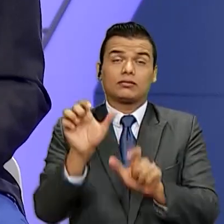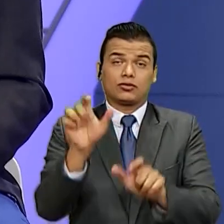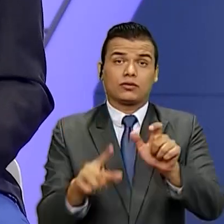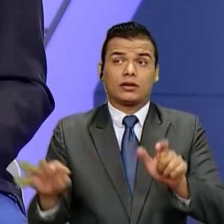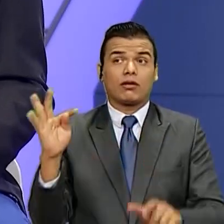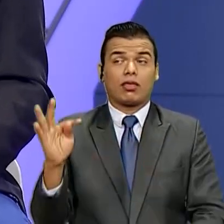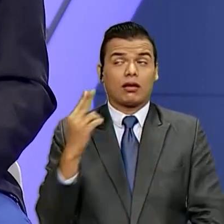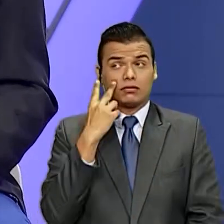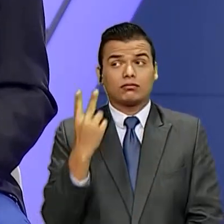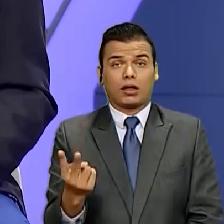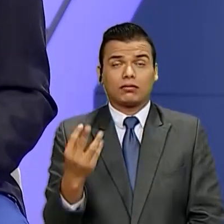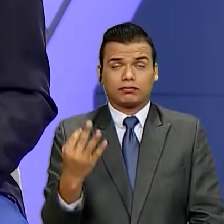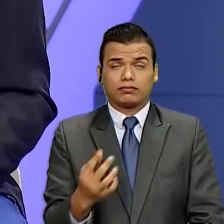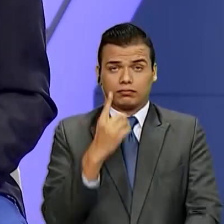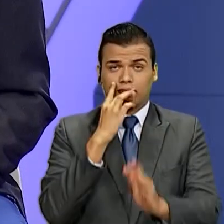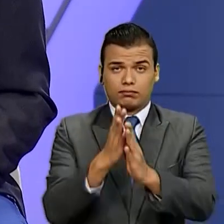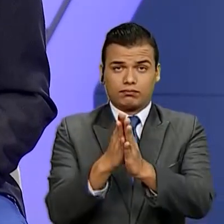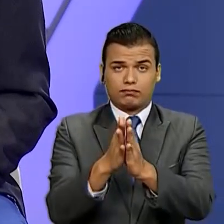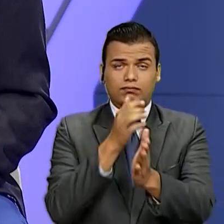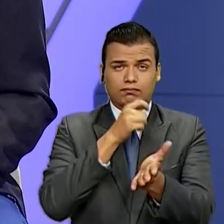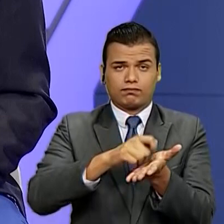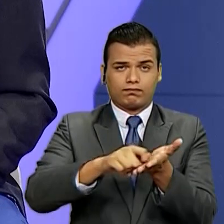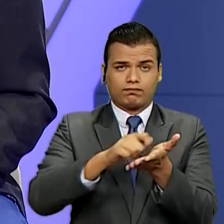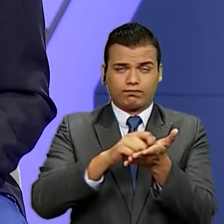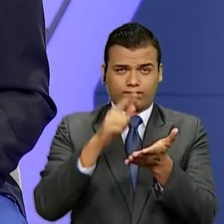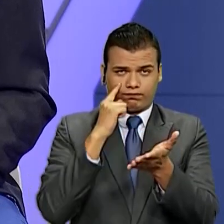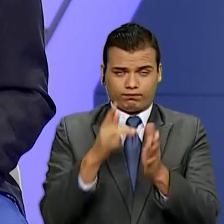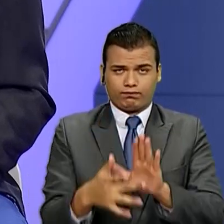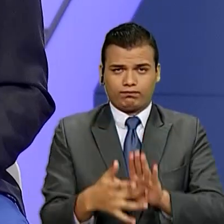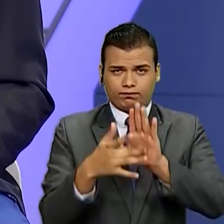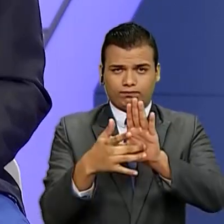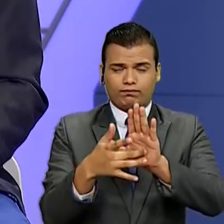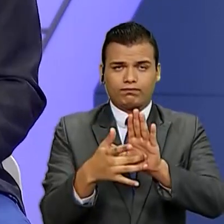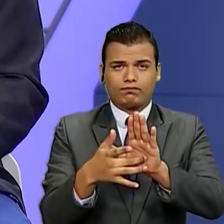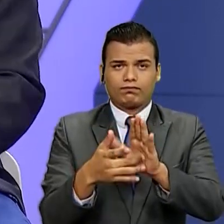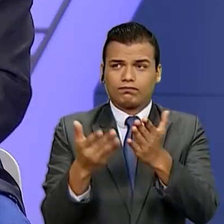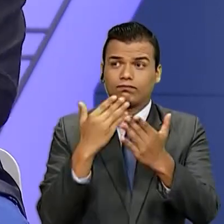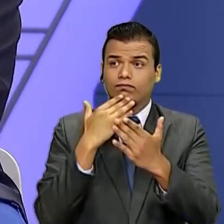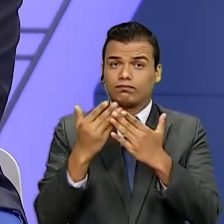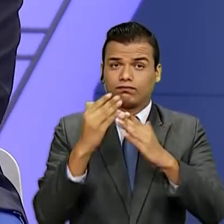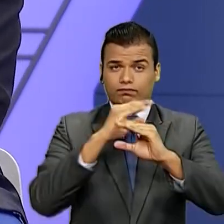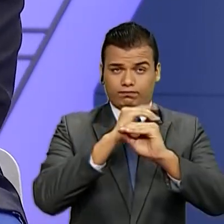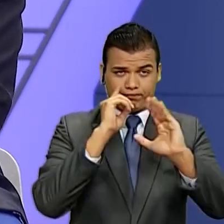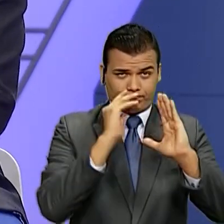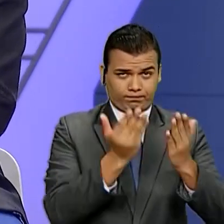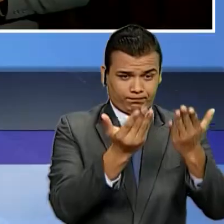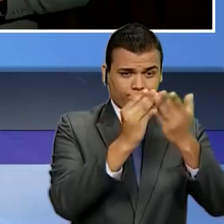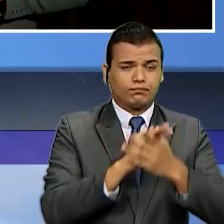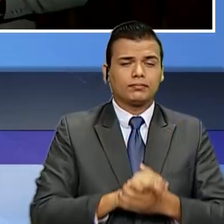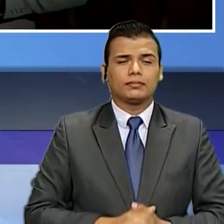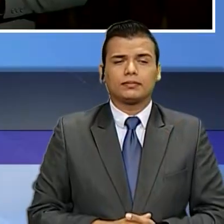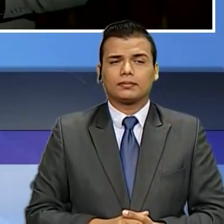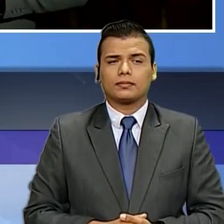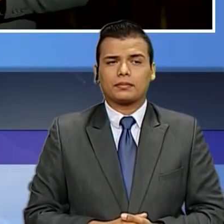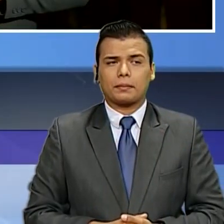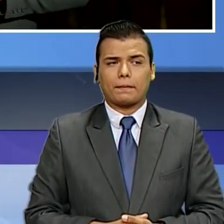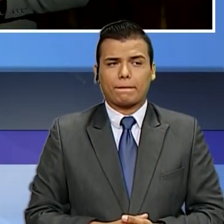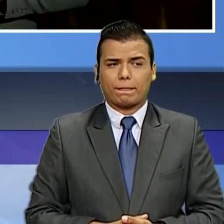toda la información está el periodista de Telepacífico Noticias, Wilson Morales. Wilson, buenas noches.